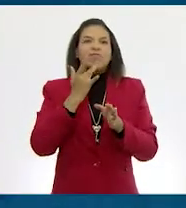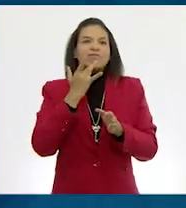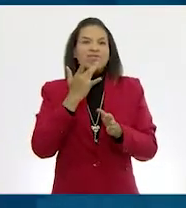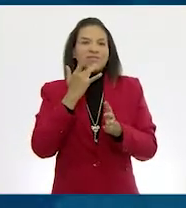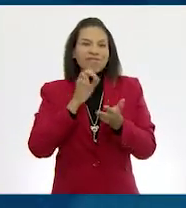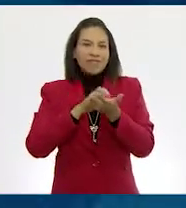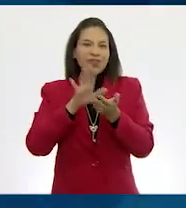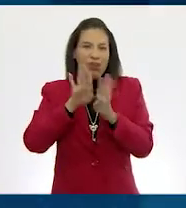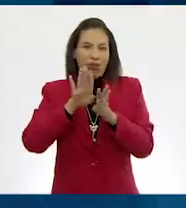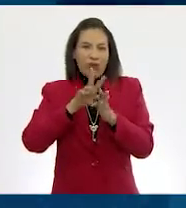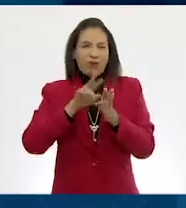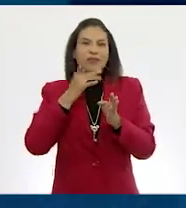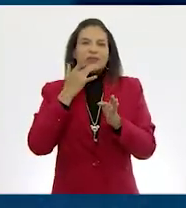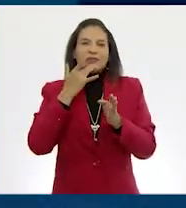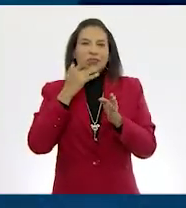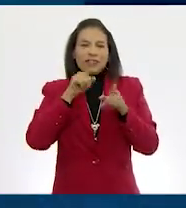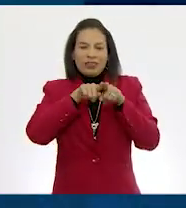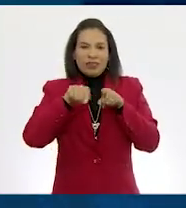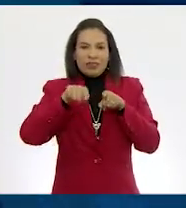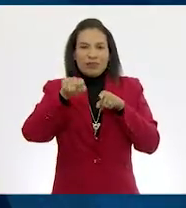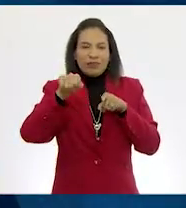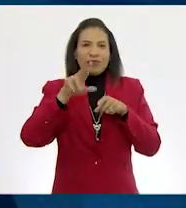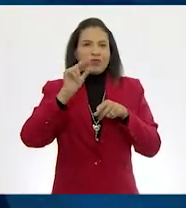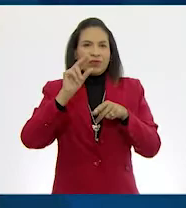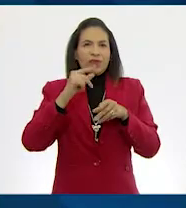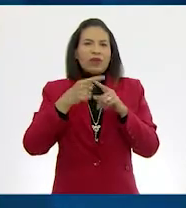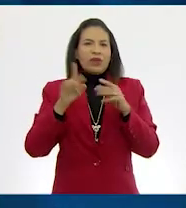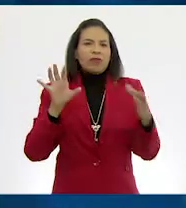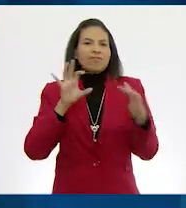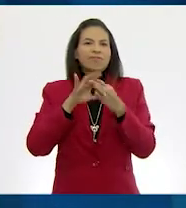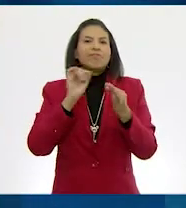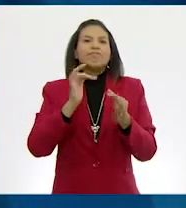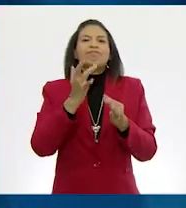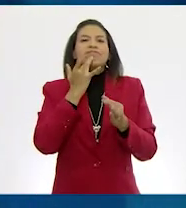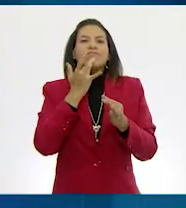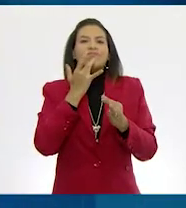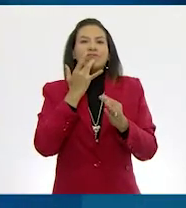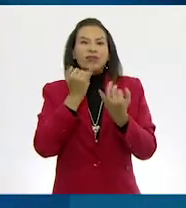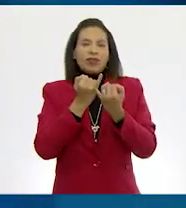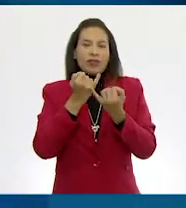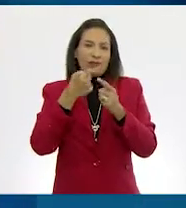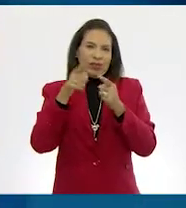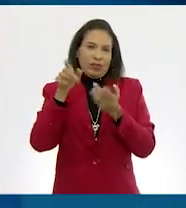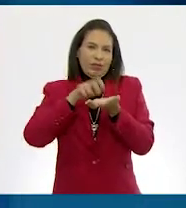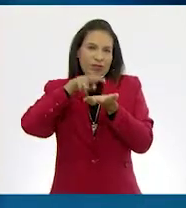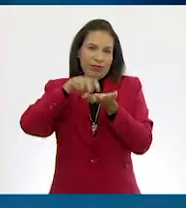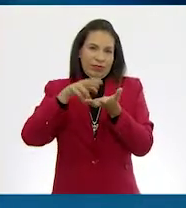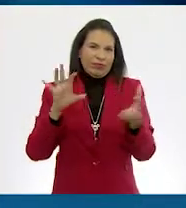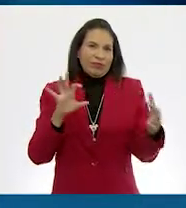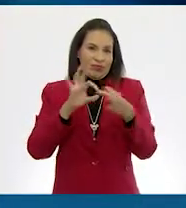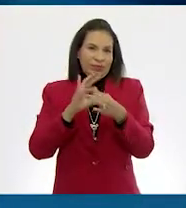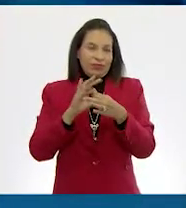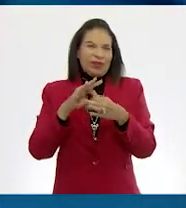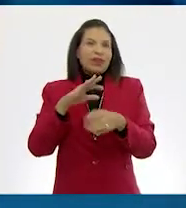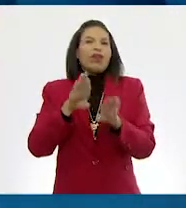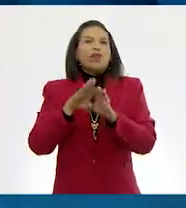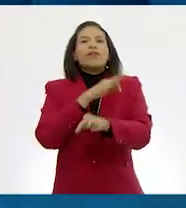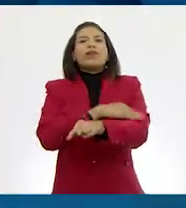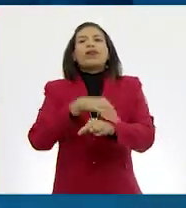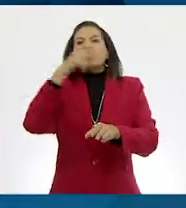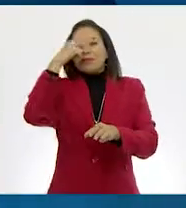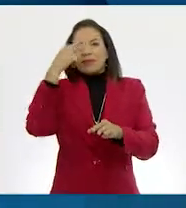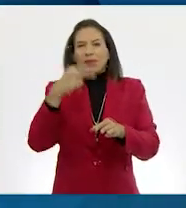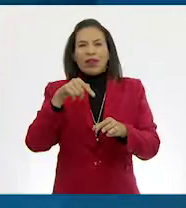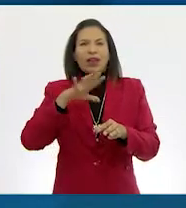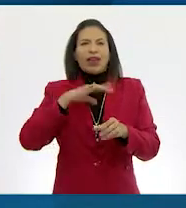parecen a las lagartijas en realidad no son parientes de las ranas y de los sapos son anfibios en méxico tenemos 16 especies